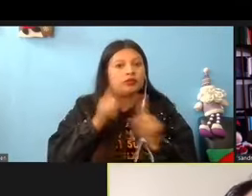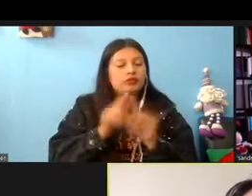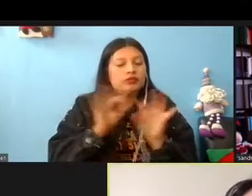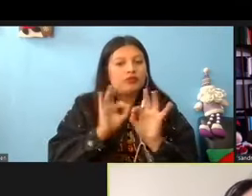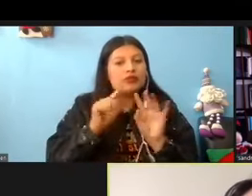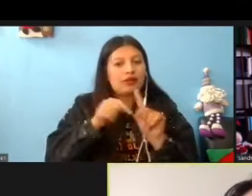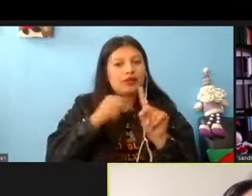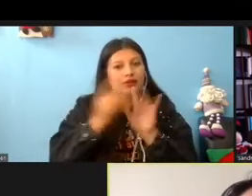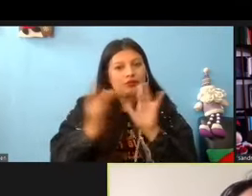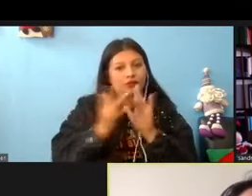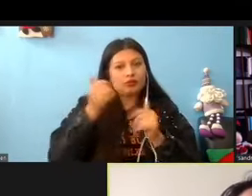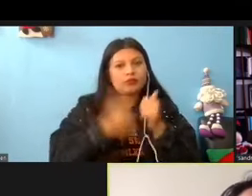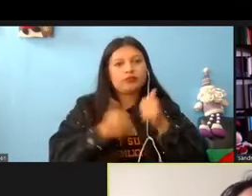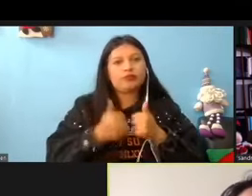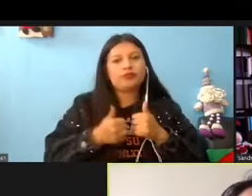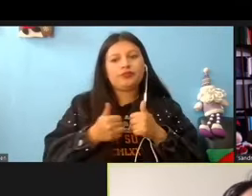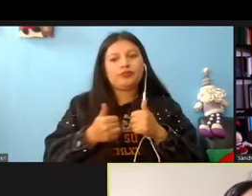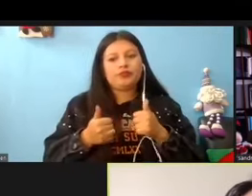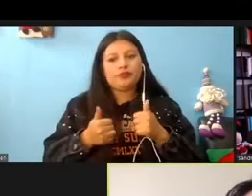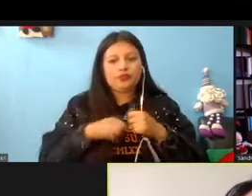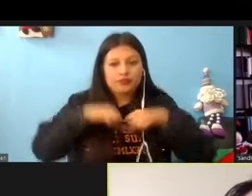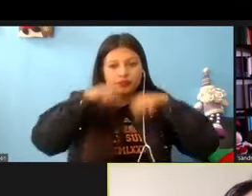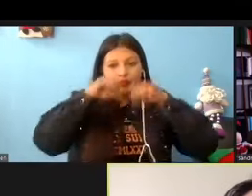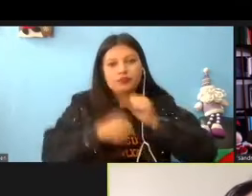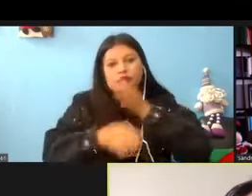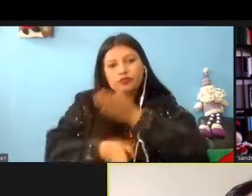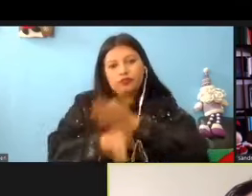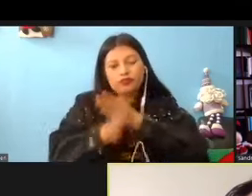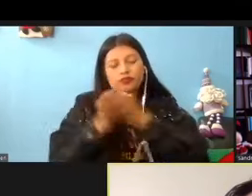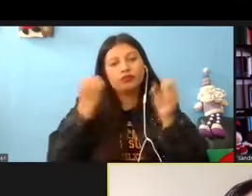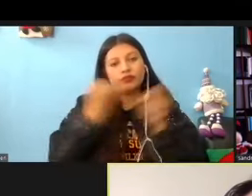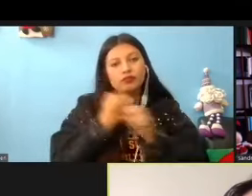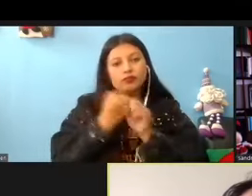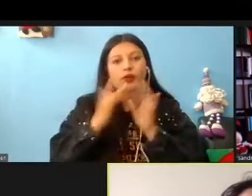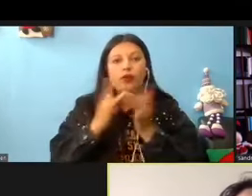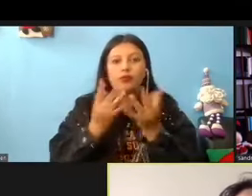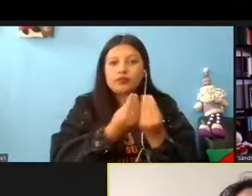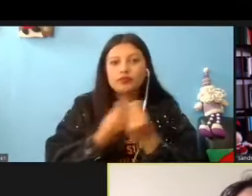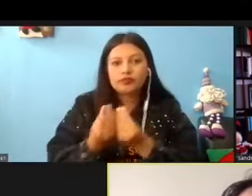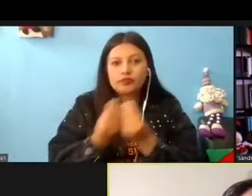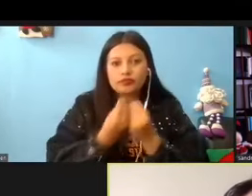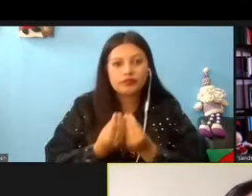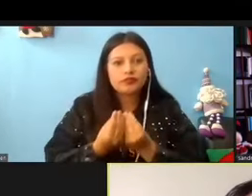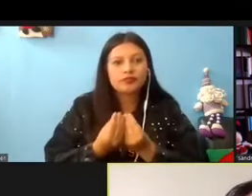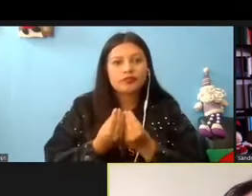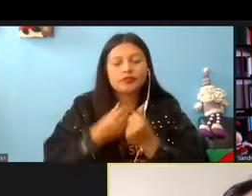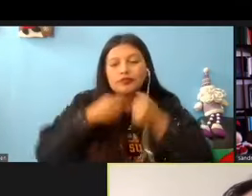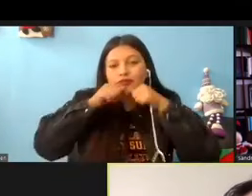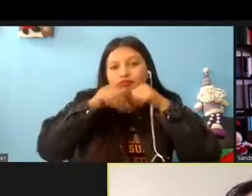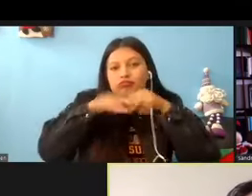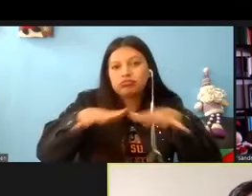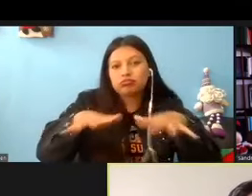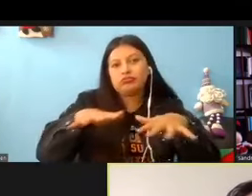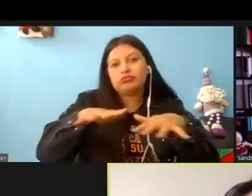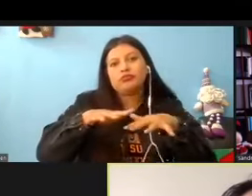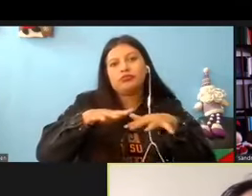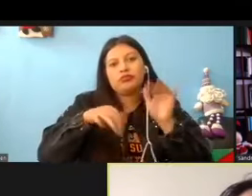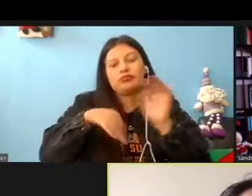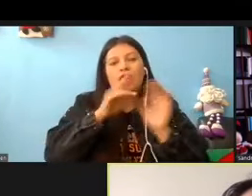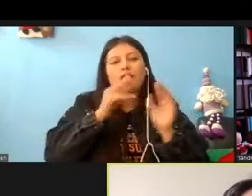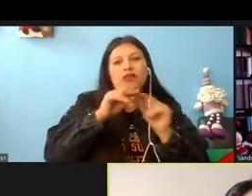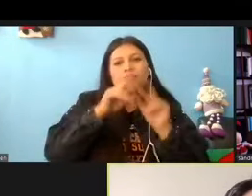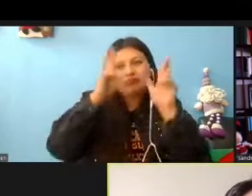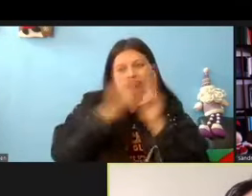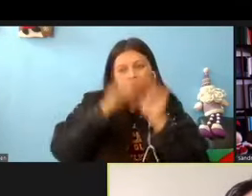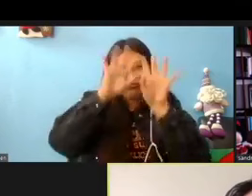también frente a esta posibilidad de seguir trabajando en conjunto y de difundir las